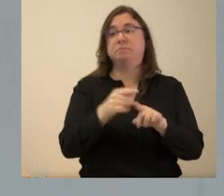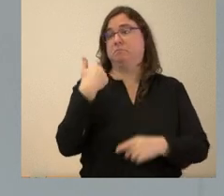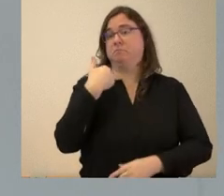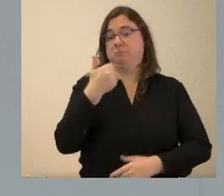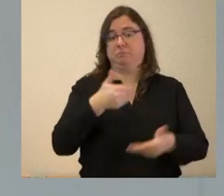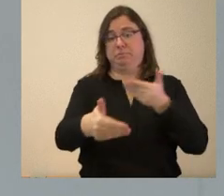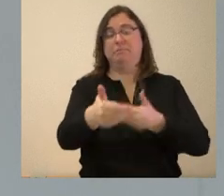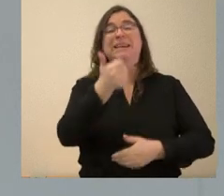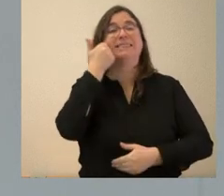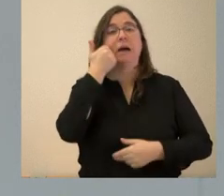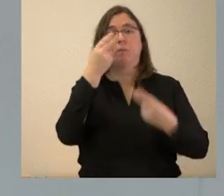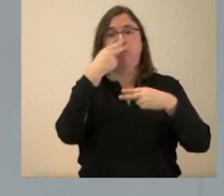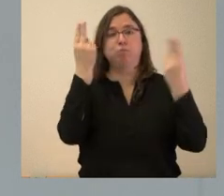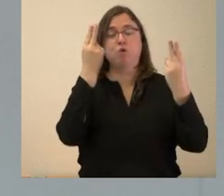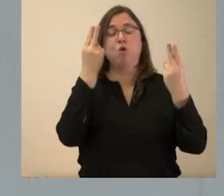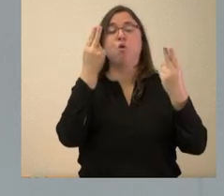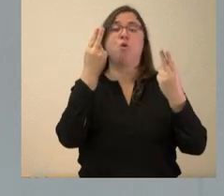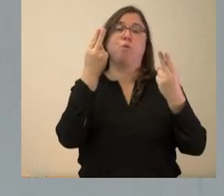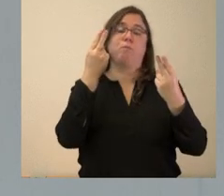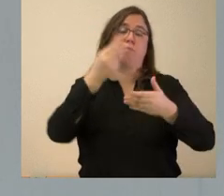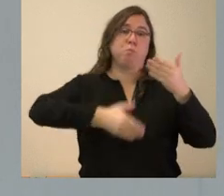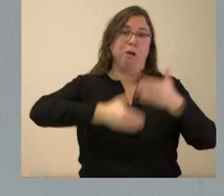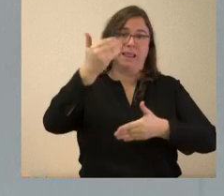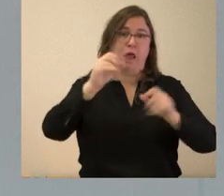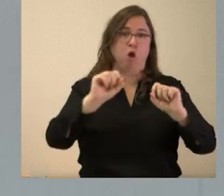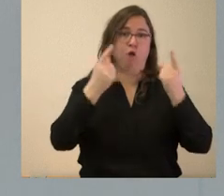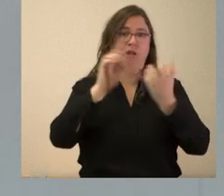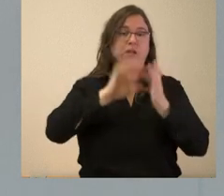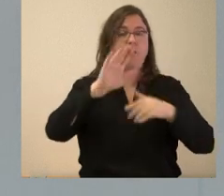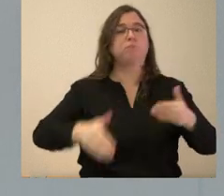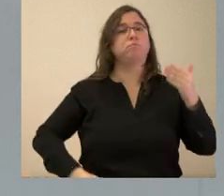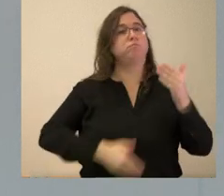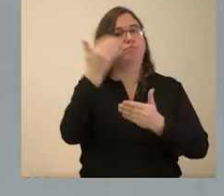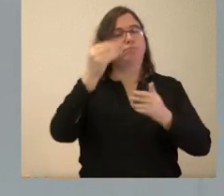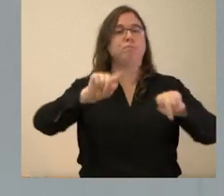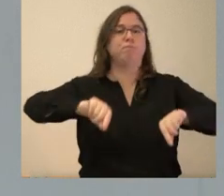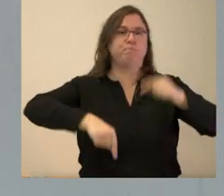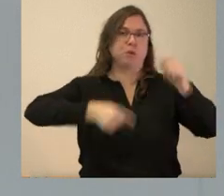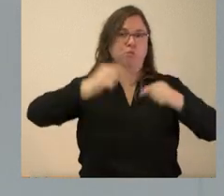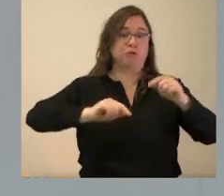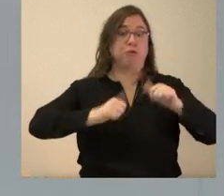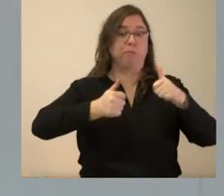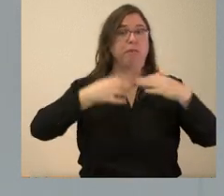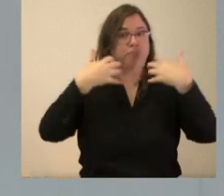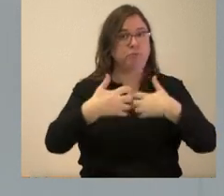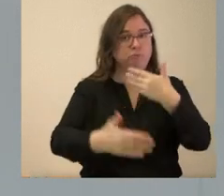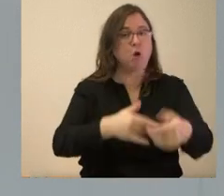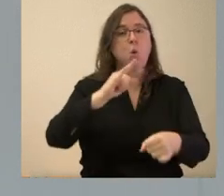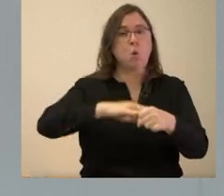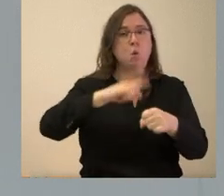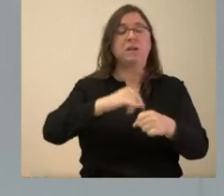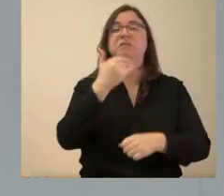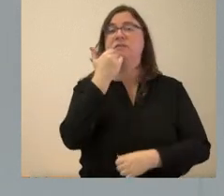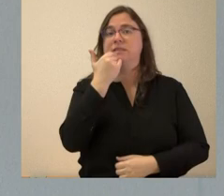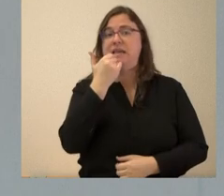se va a publicar en el boletín oficial de Castilla y león el proyecto de presupuestos de la comunidad entra en vigor el lunes lógicamente si hubiera